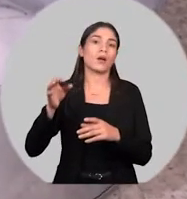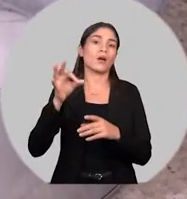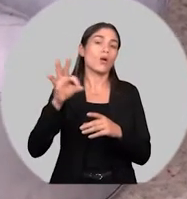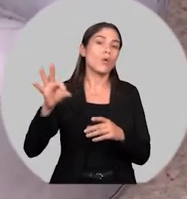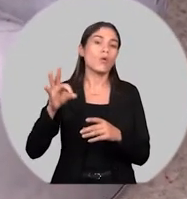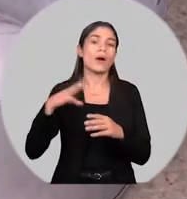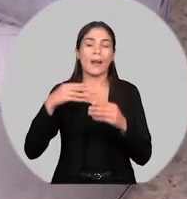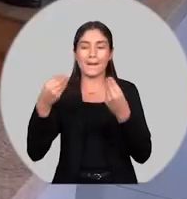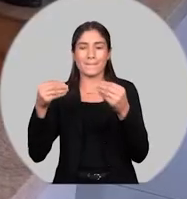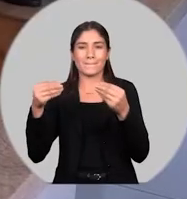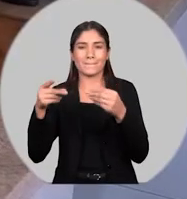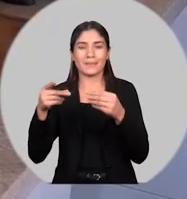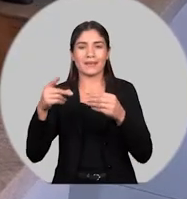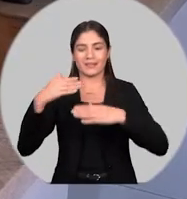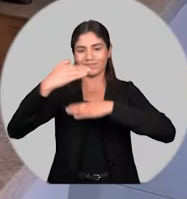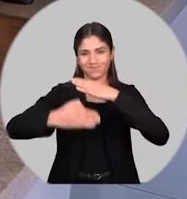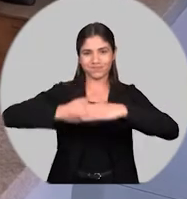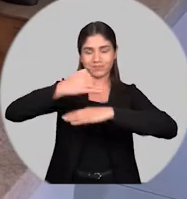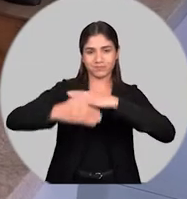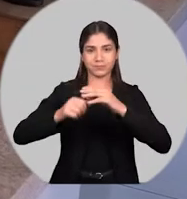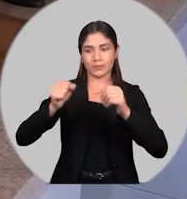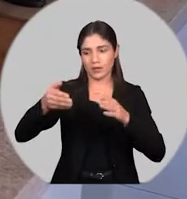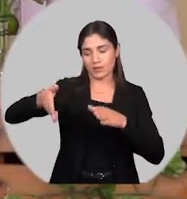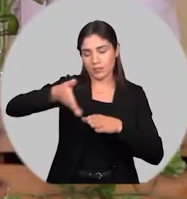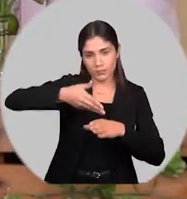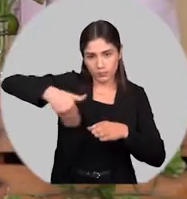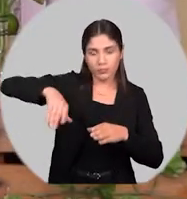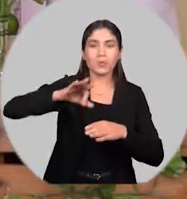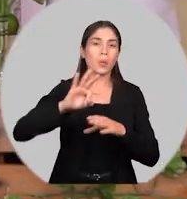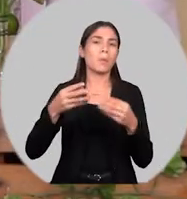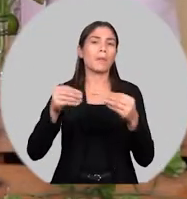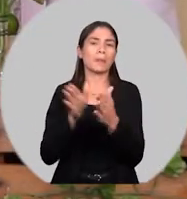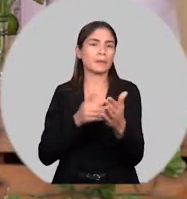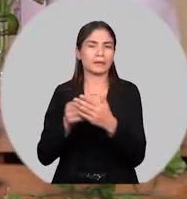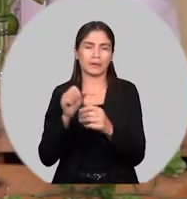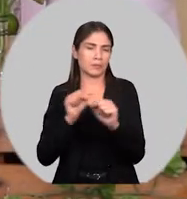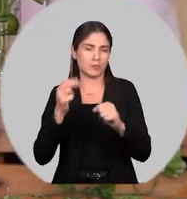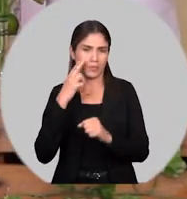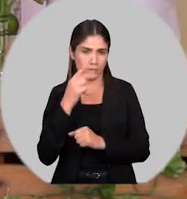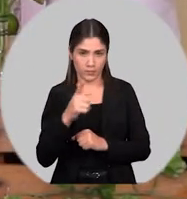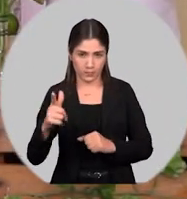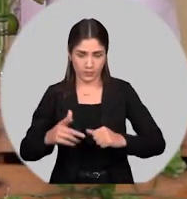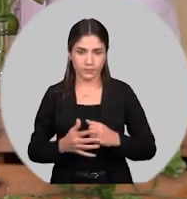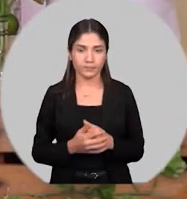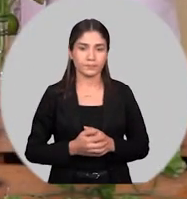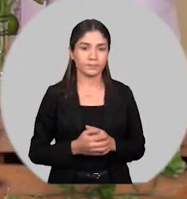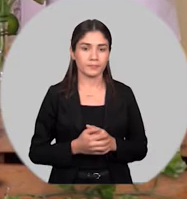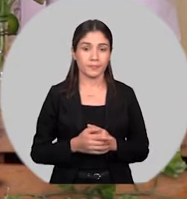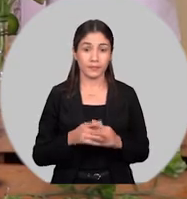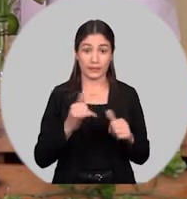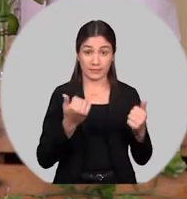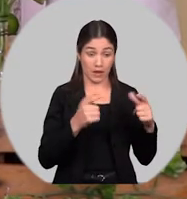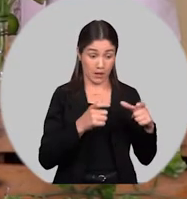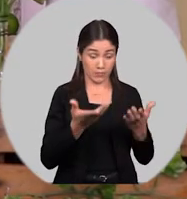poner papel film o pueden poner totalmente, o sea, pueden utilizar papel manteca alrededor. Bueno, una vez que tengo acá